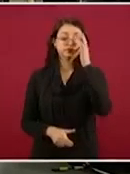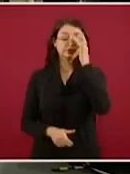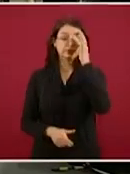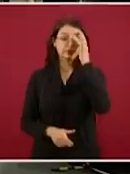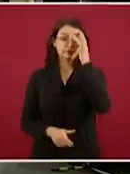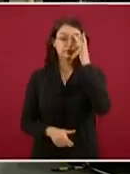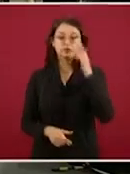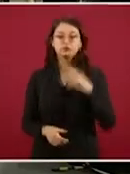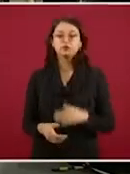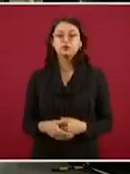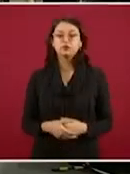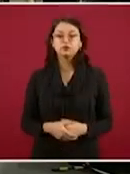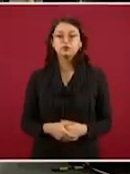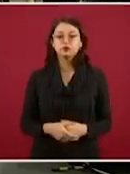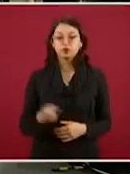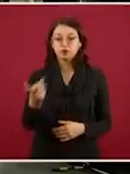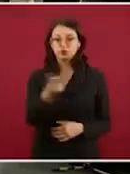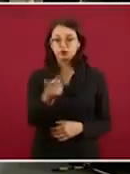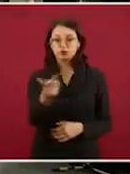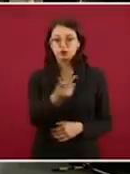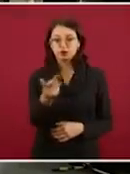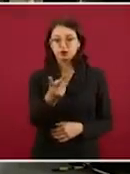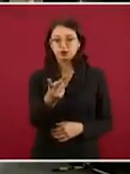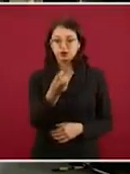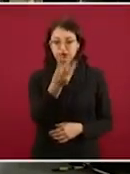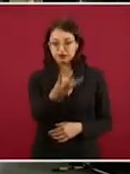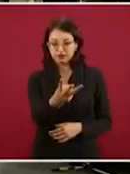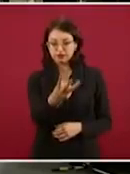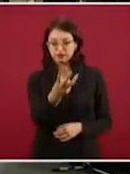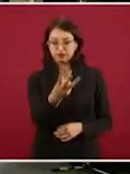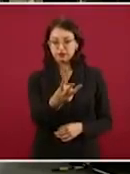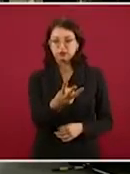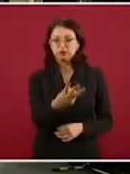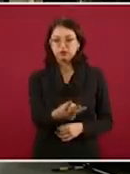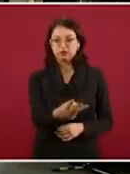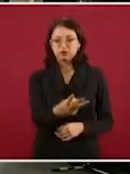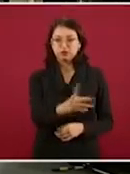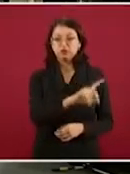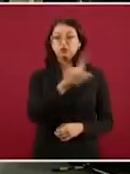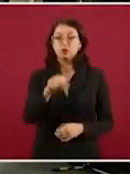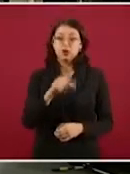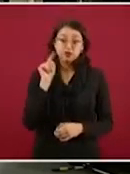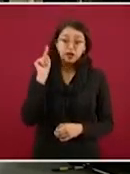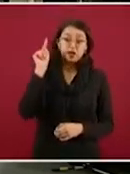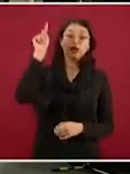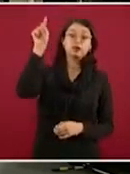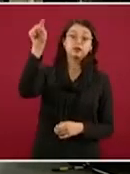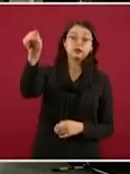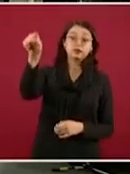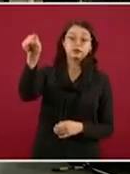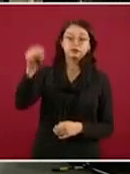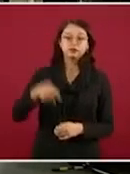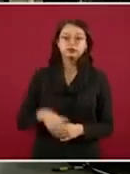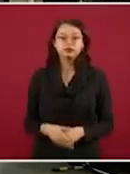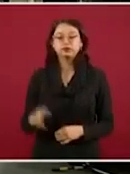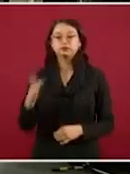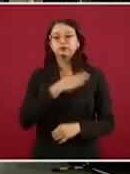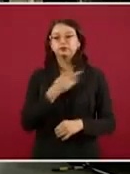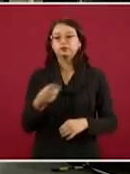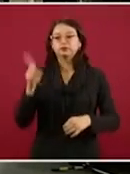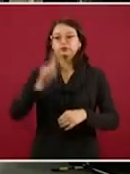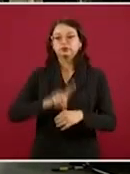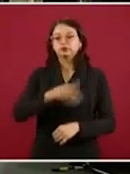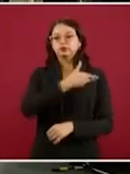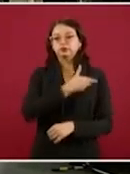Bueno, ustedes dos, el tres, sí, y luego nos vamos atrás. ¿Sí? Muy buenos días, presidente